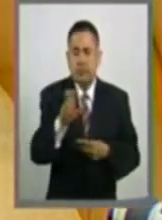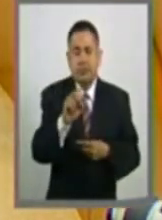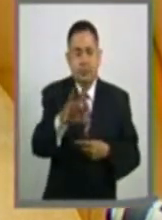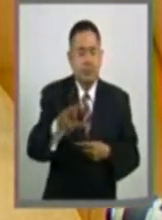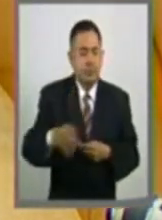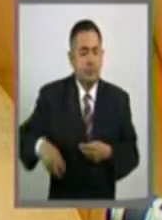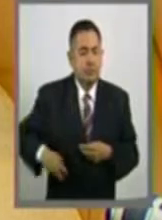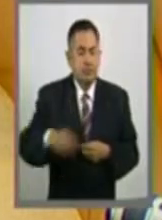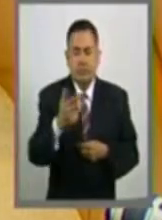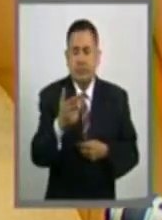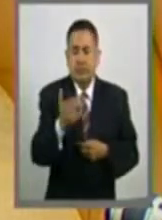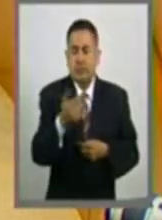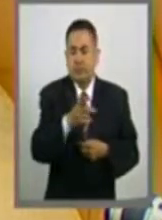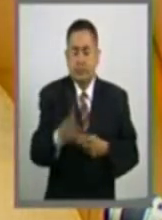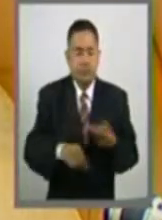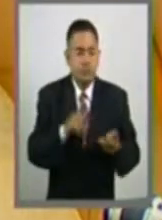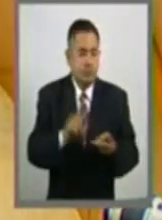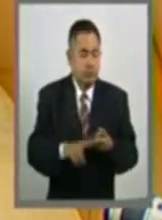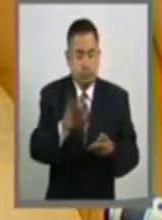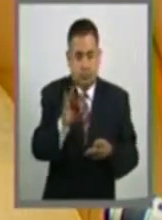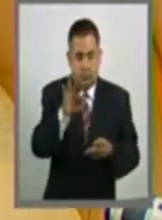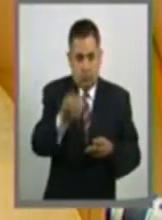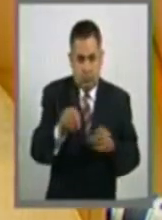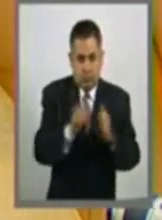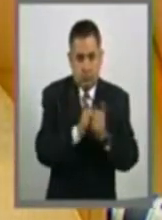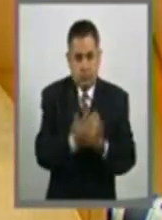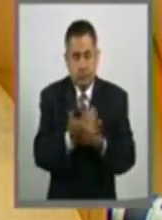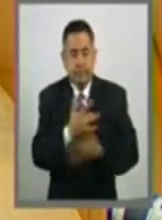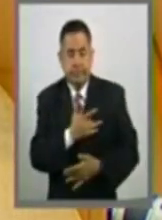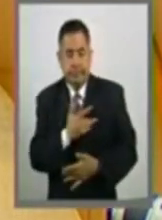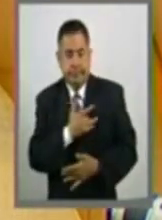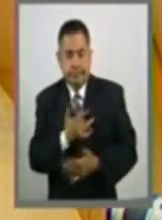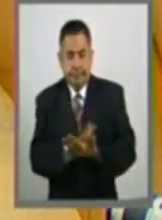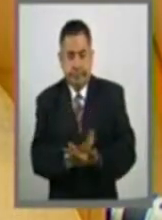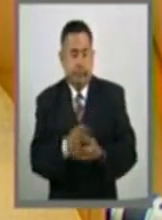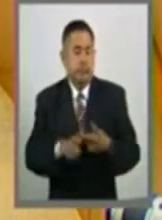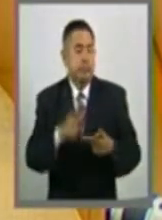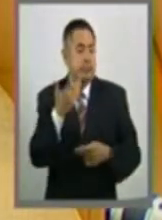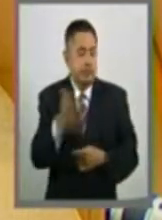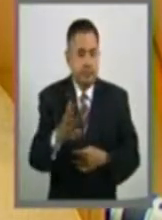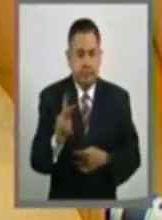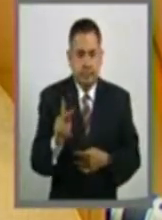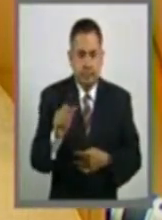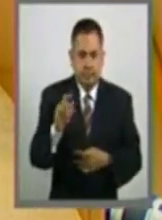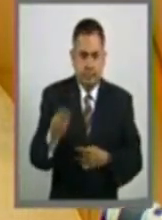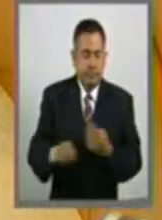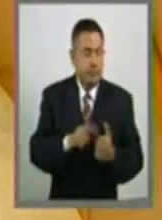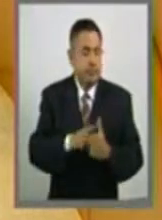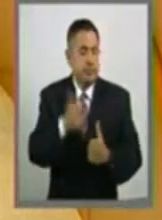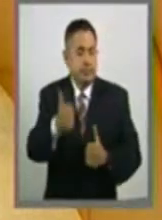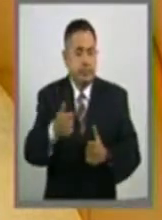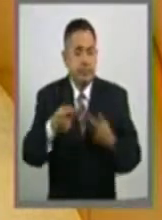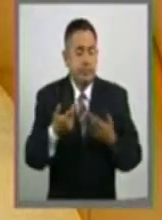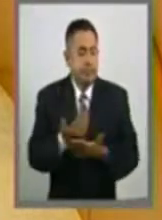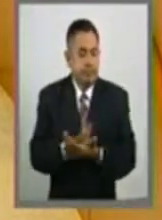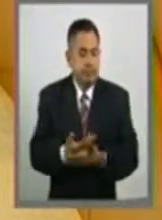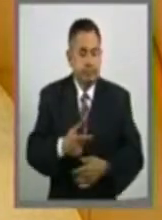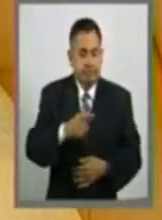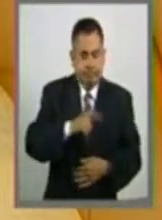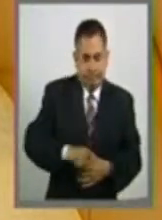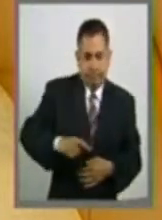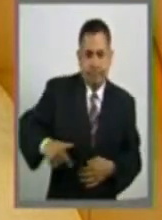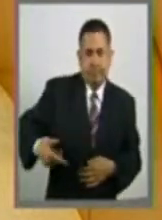hígado, 49 en espera de corazón, 10 de páncreas, 6 en espera de riñón,